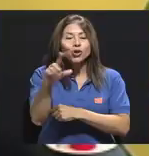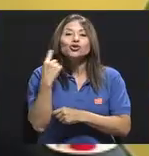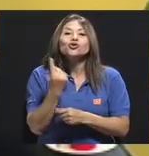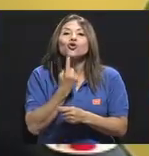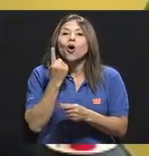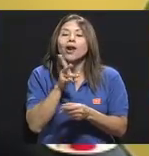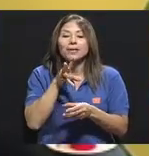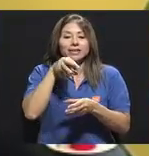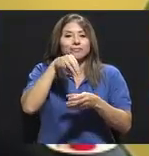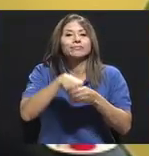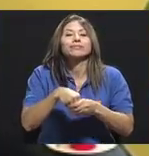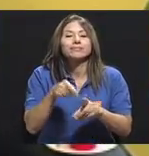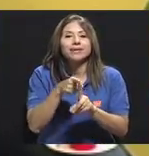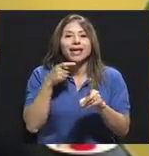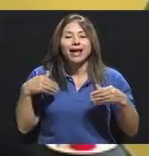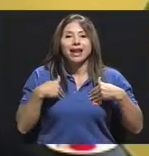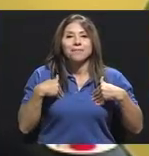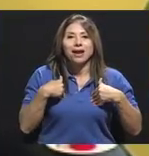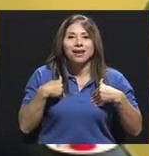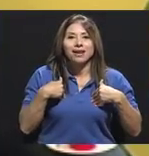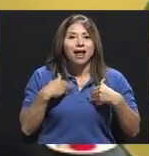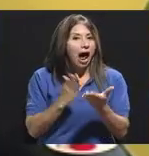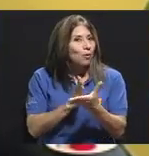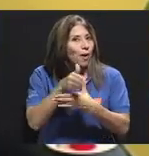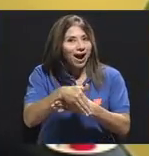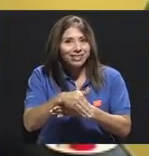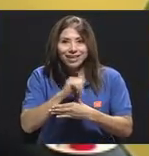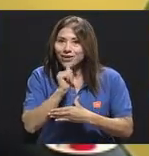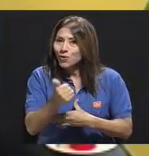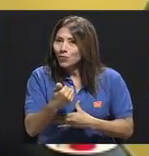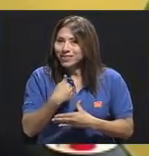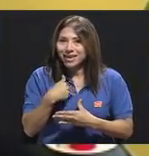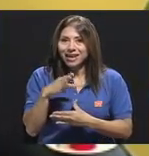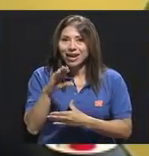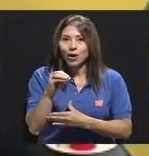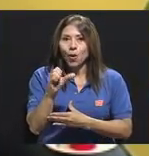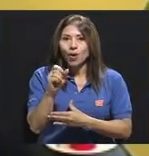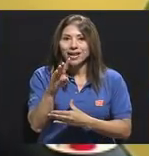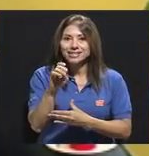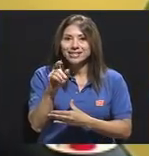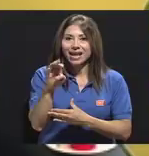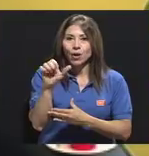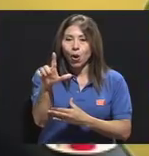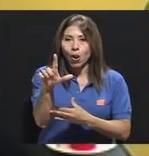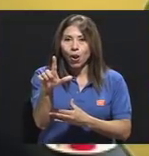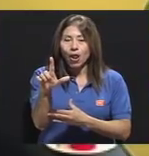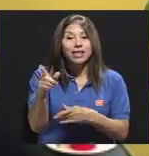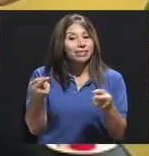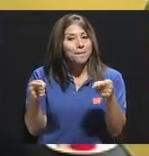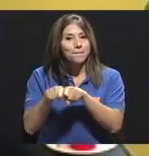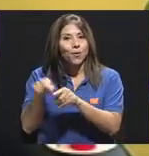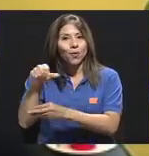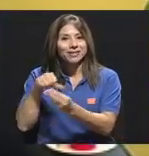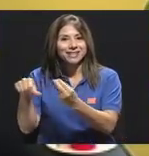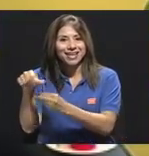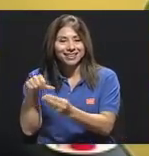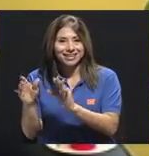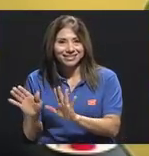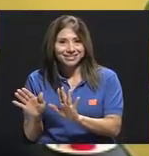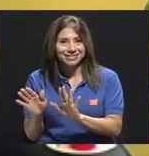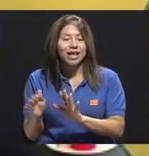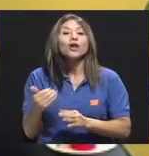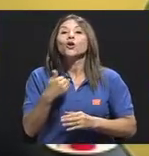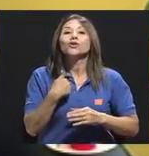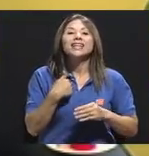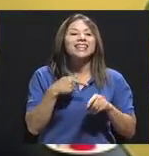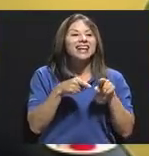no tiene colesterol ni los aceites verdad los aceites y el aguacate son de origen vegetal los que tienen colesterol son las grasas o los alimentos que